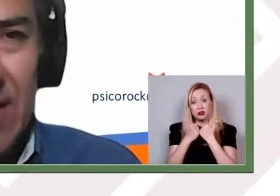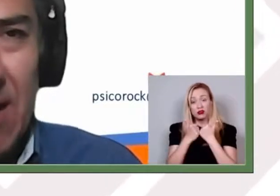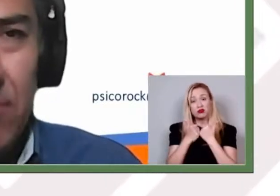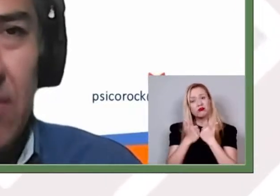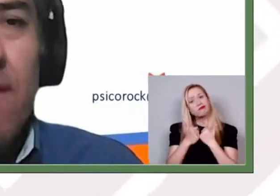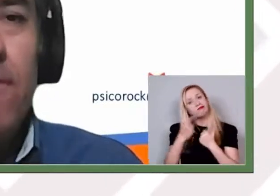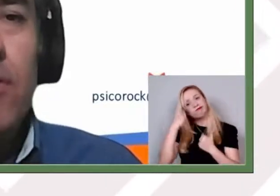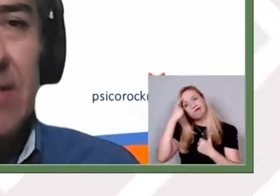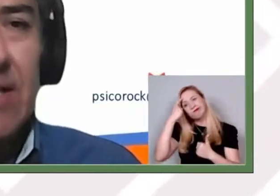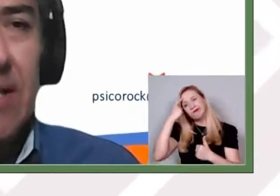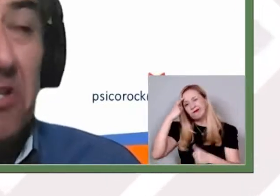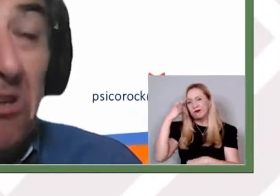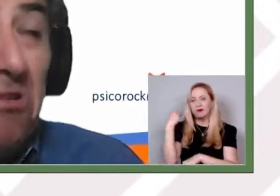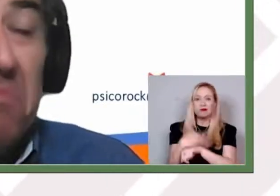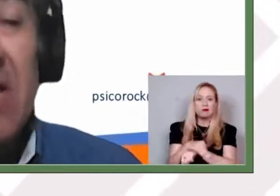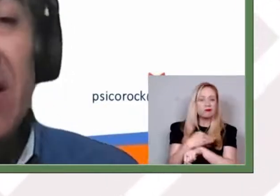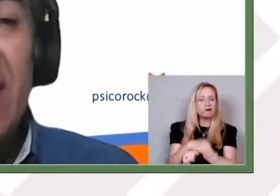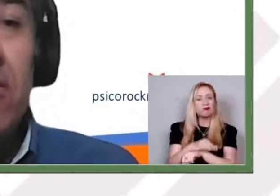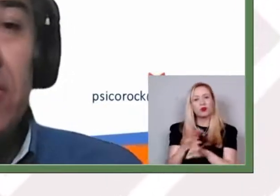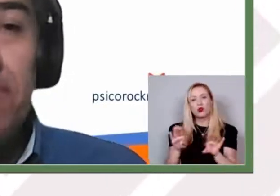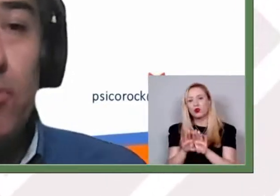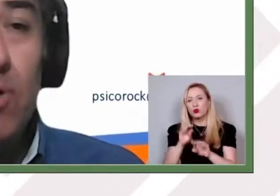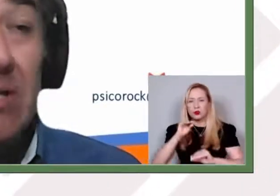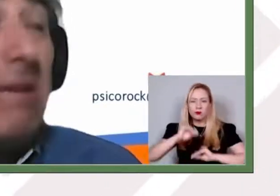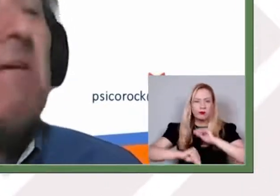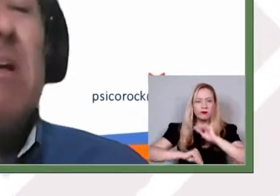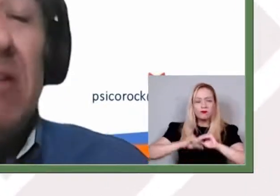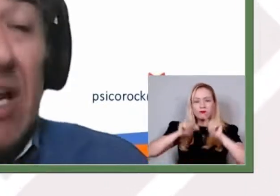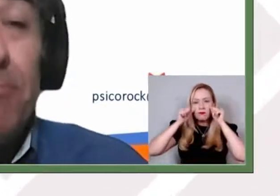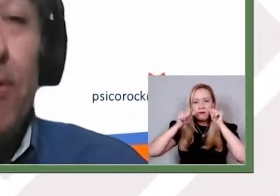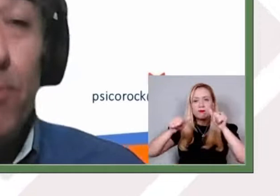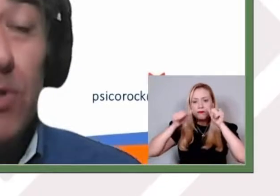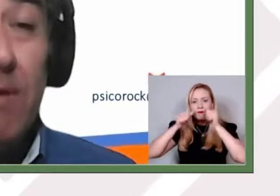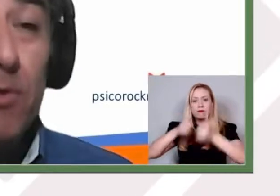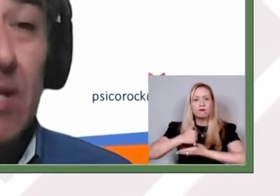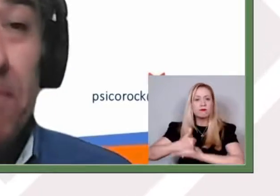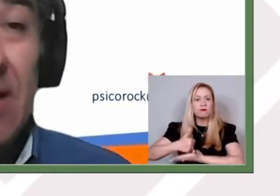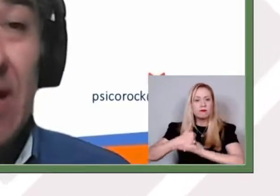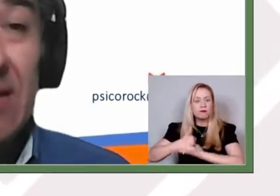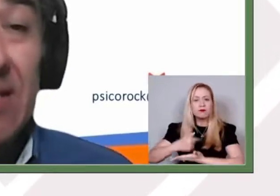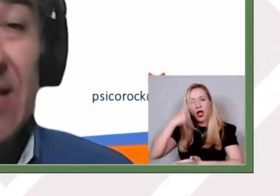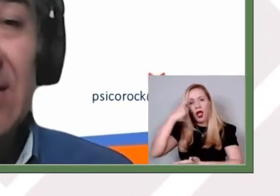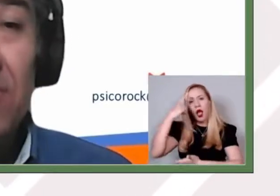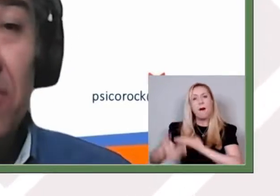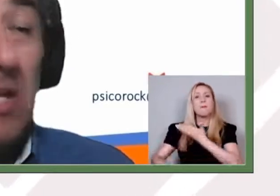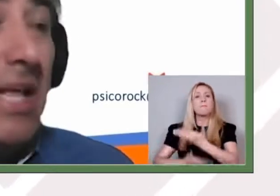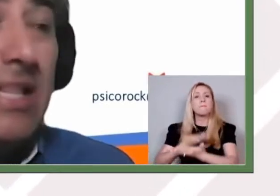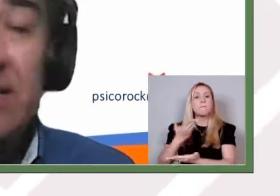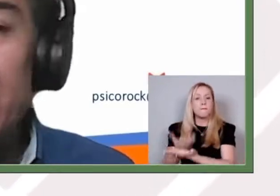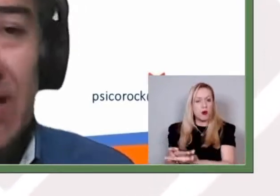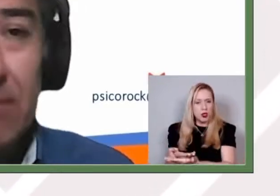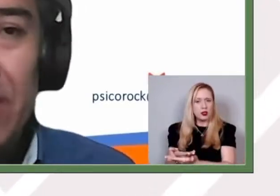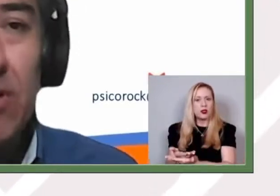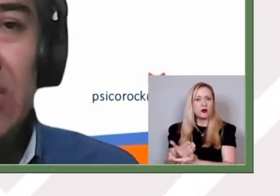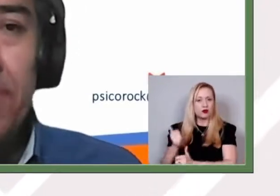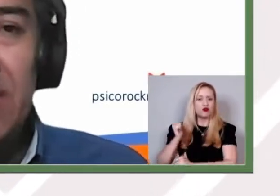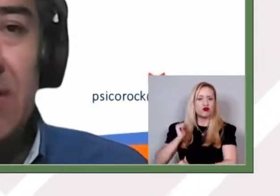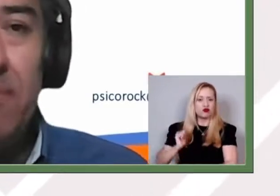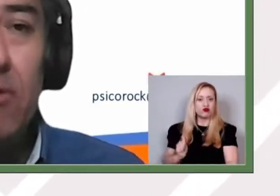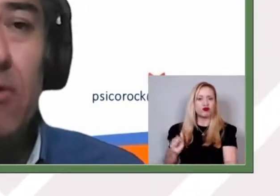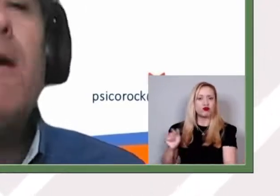programas, diseñamos formas de atención y algo se pudo hacer. Las propusimos también a ciertas autoridades, les